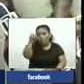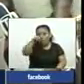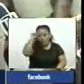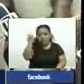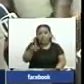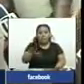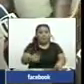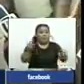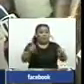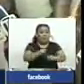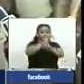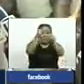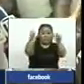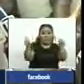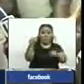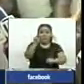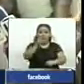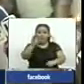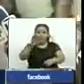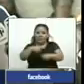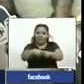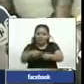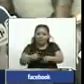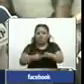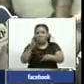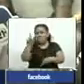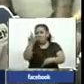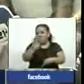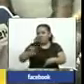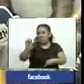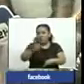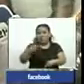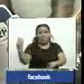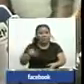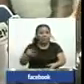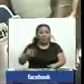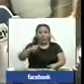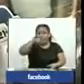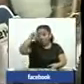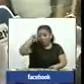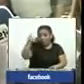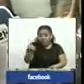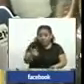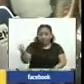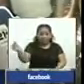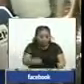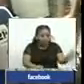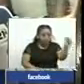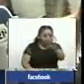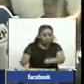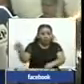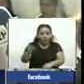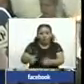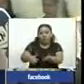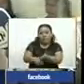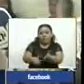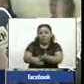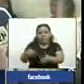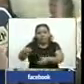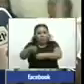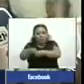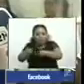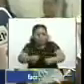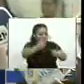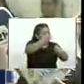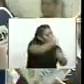desde muy temprano, el 25 de diciembre, el 1 de enero, tiene que venir una gran cantidad de personal de la dirección de desechos sólidos a